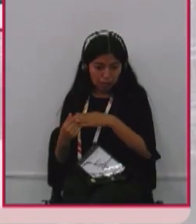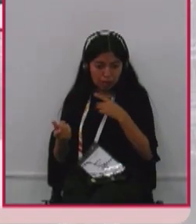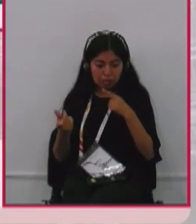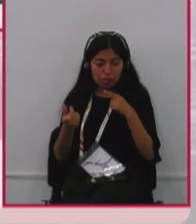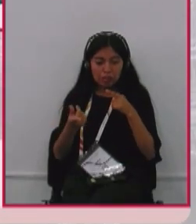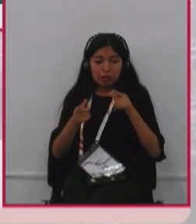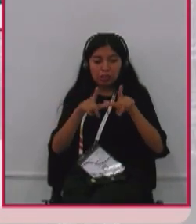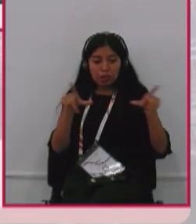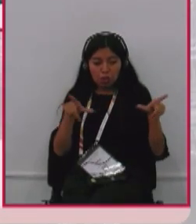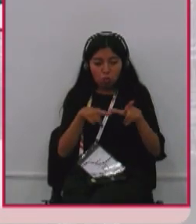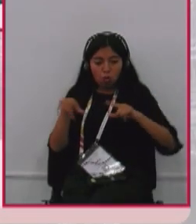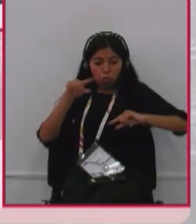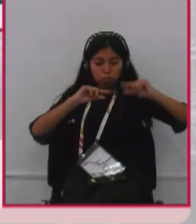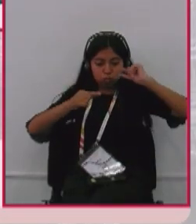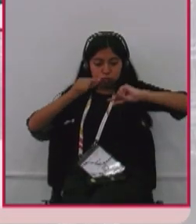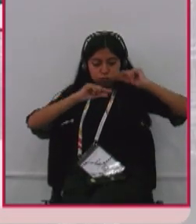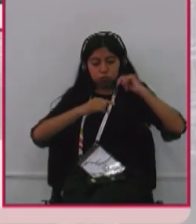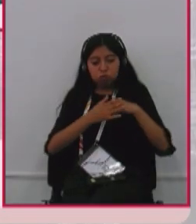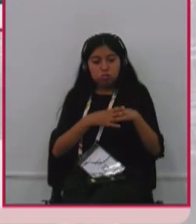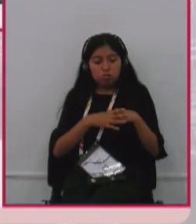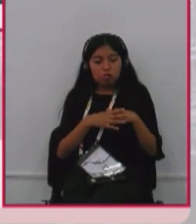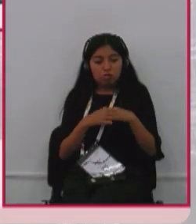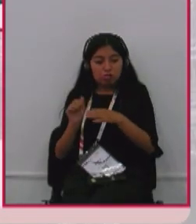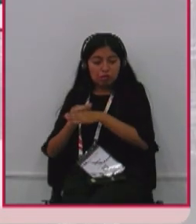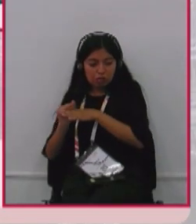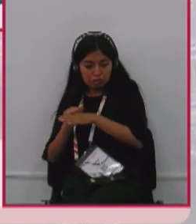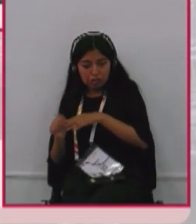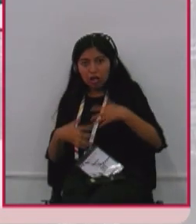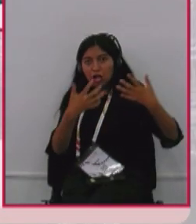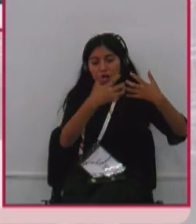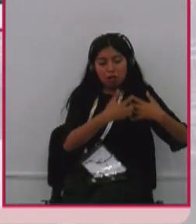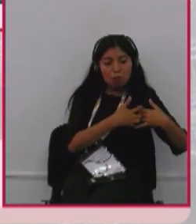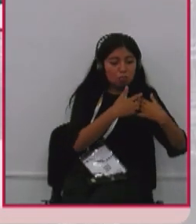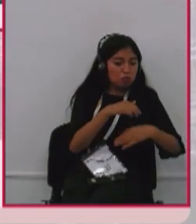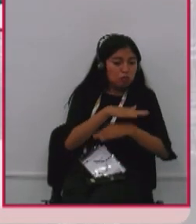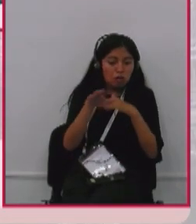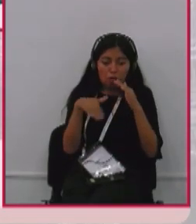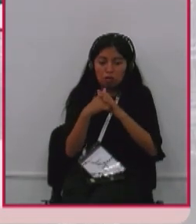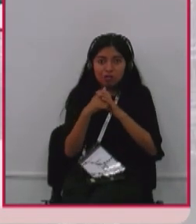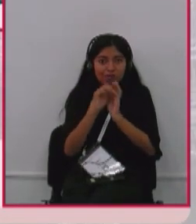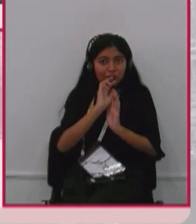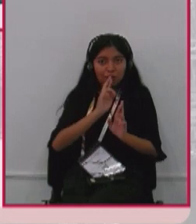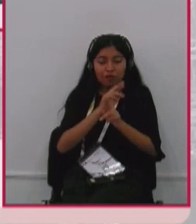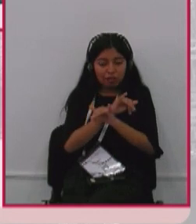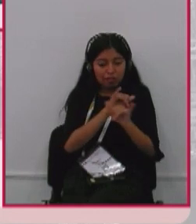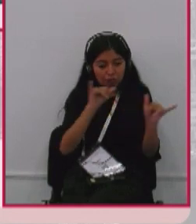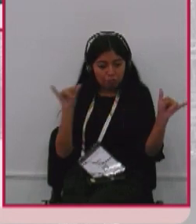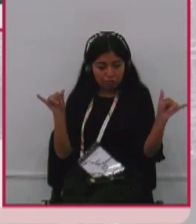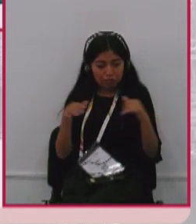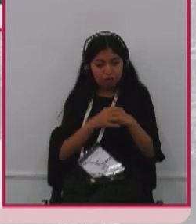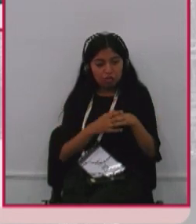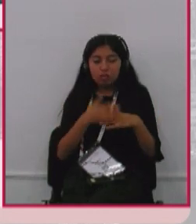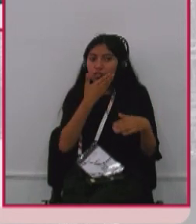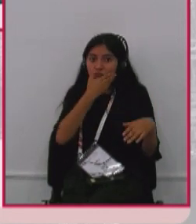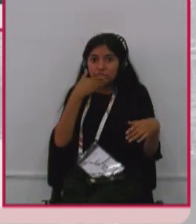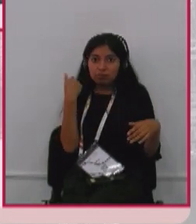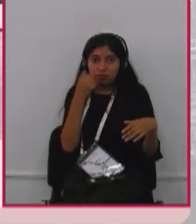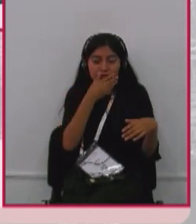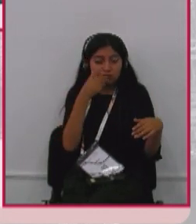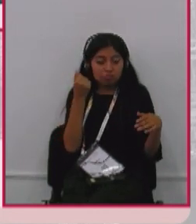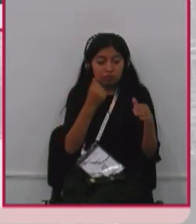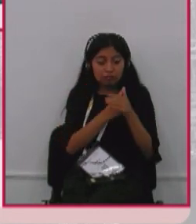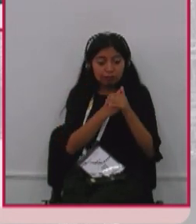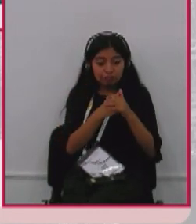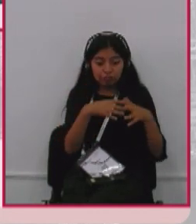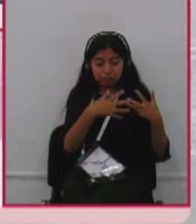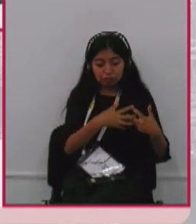piloto e industrial, donde en todos los escenarios tenemos la misma resultante y mejorando incluso lo que buscan muchas veces las